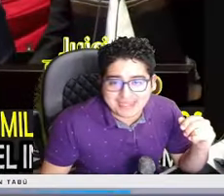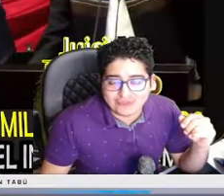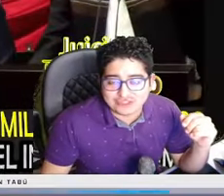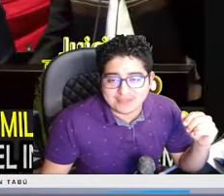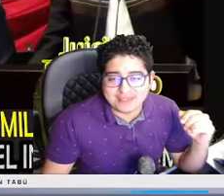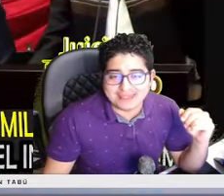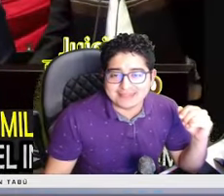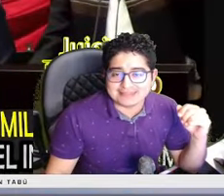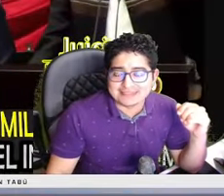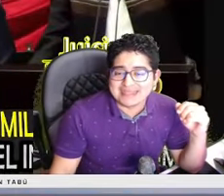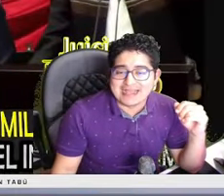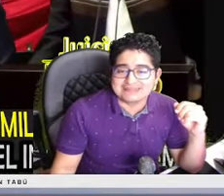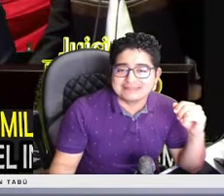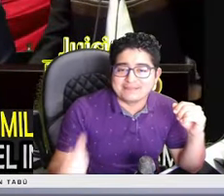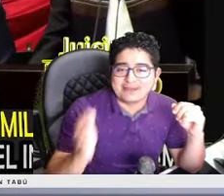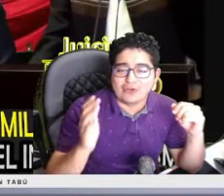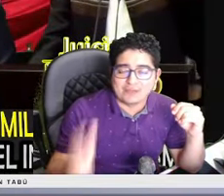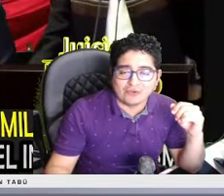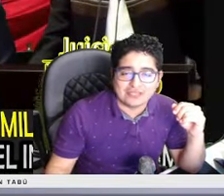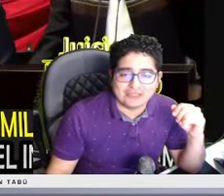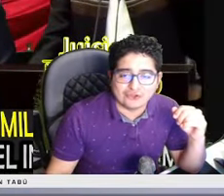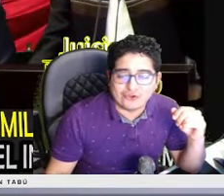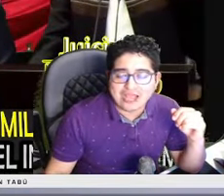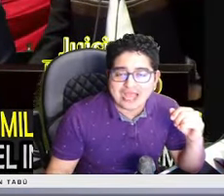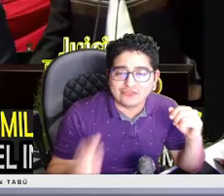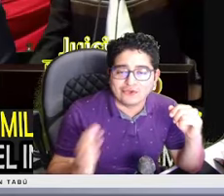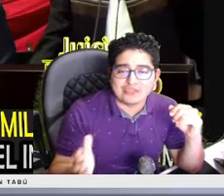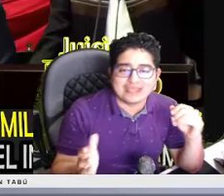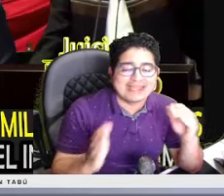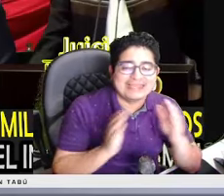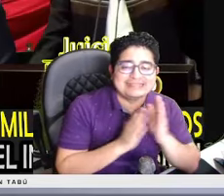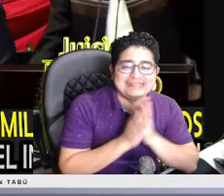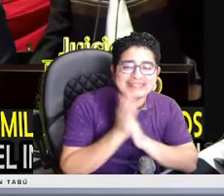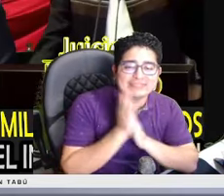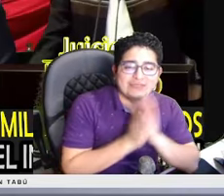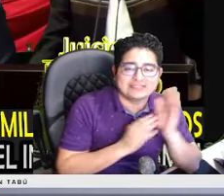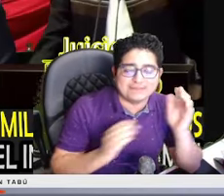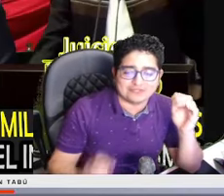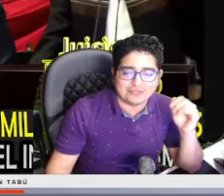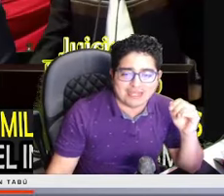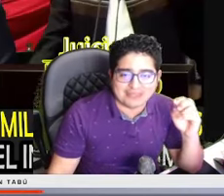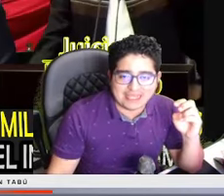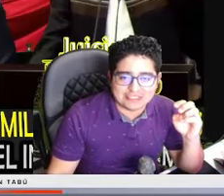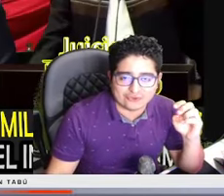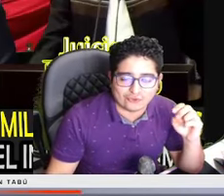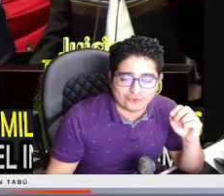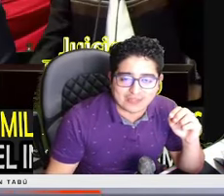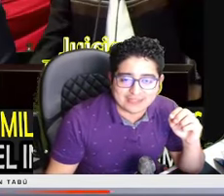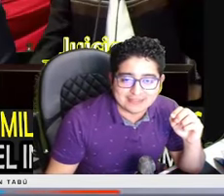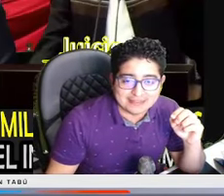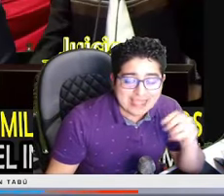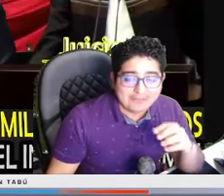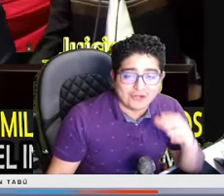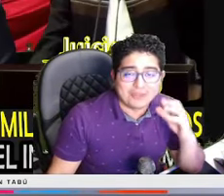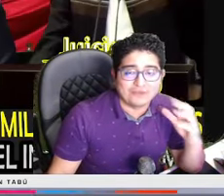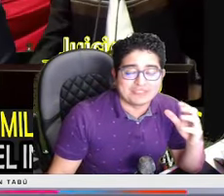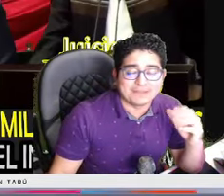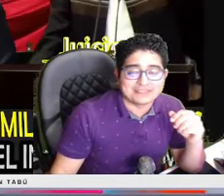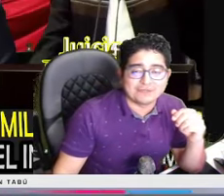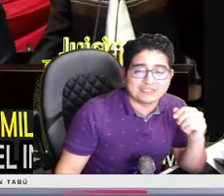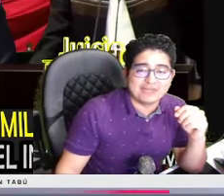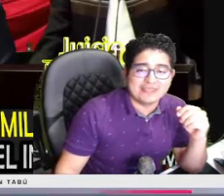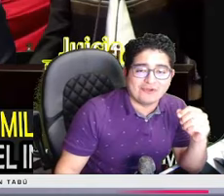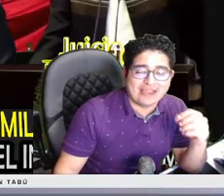ven, mexicanos y mexicanas, hasta se paró aplaudiendo a Noroña. Qué cinismo de este personaje de Lencho Córdoba. Pero